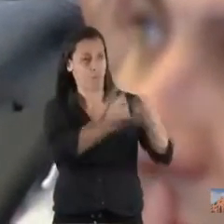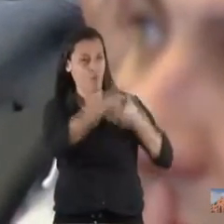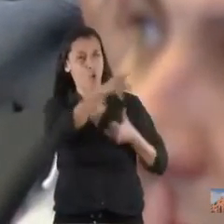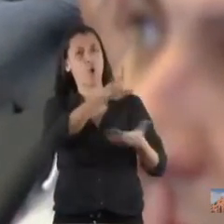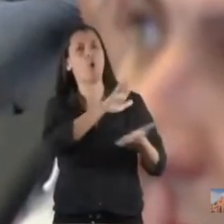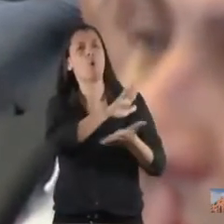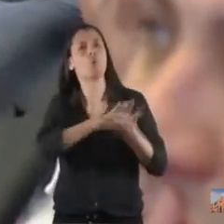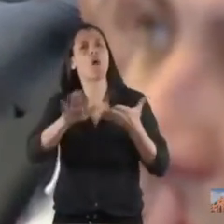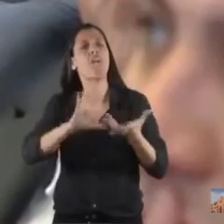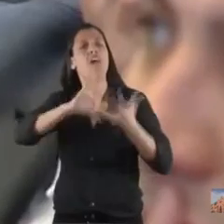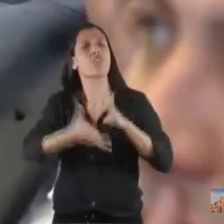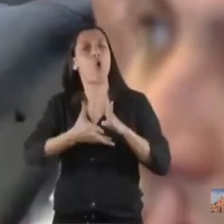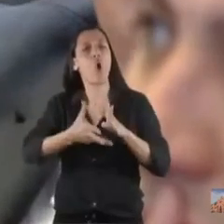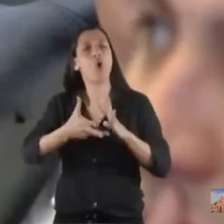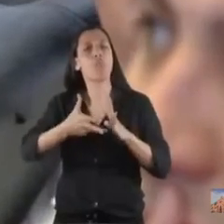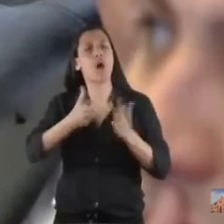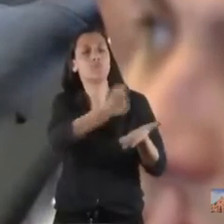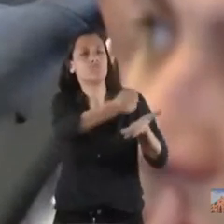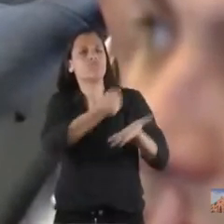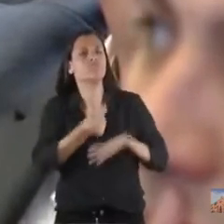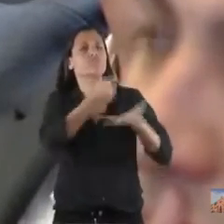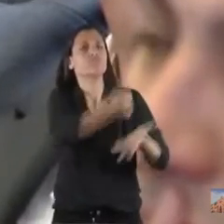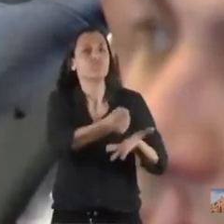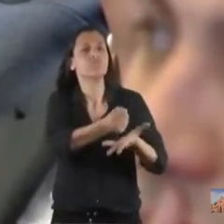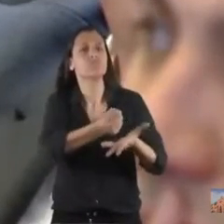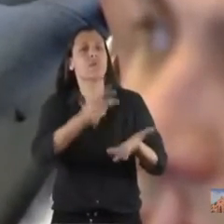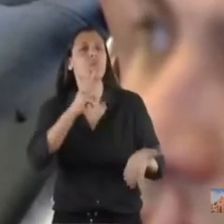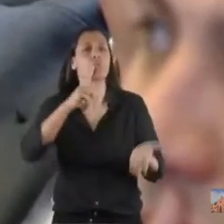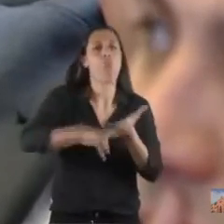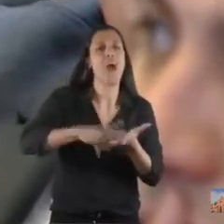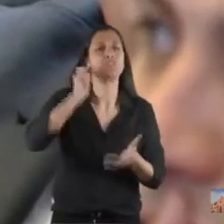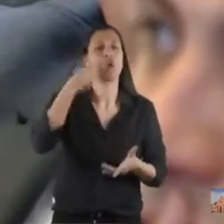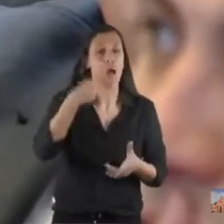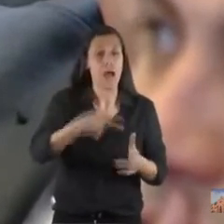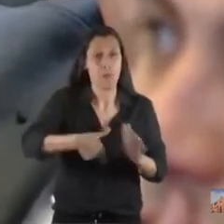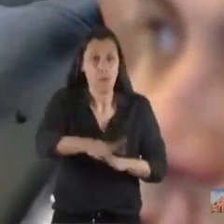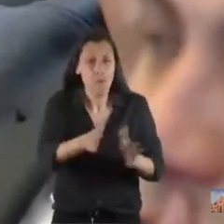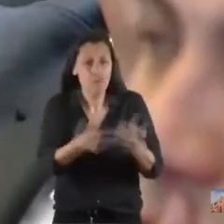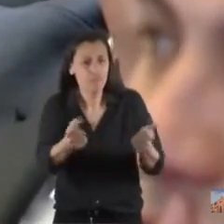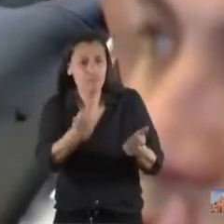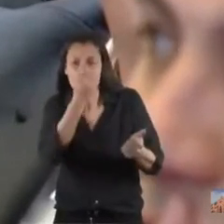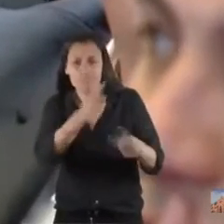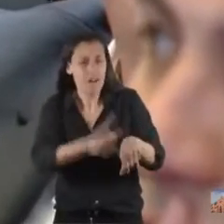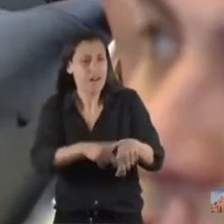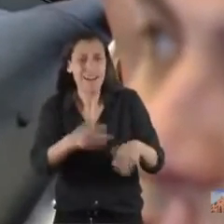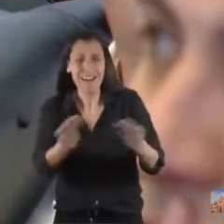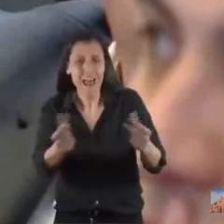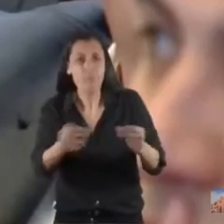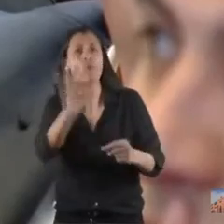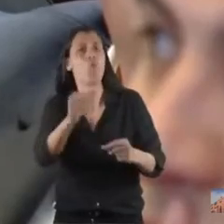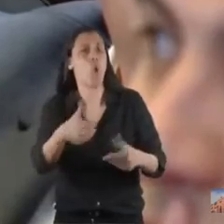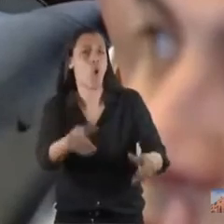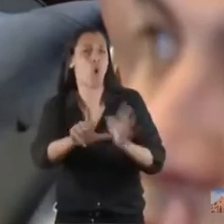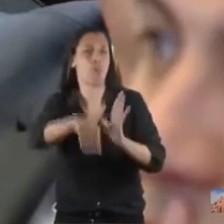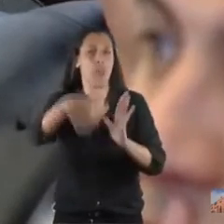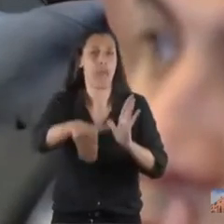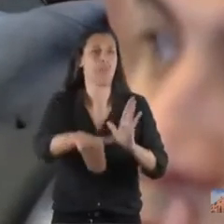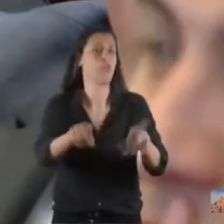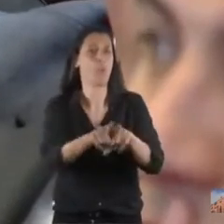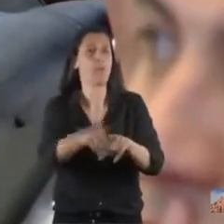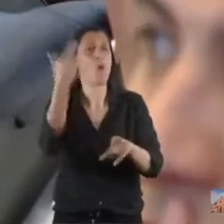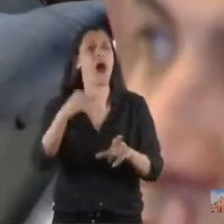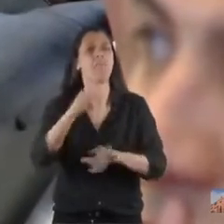nuevo esquema de segmentación tarifarias y eso va a iniciarse de manera inmediata cómo queda el programa que ya había sido anunciado